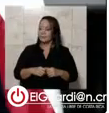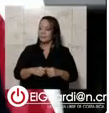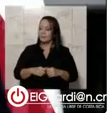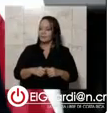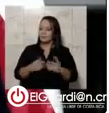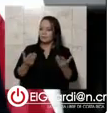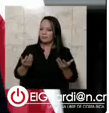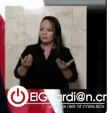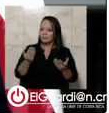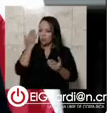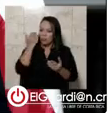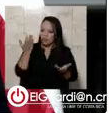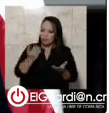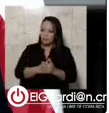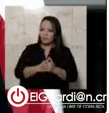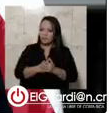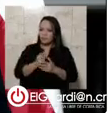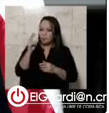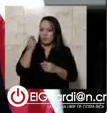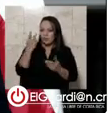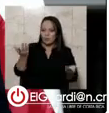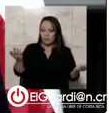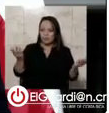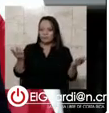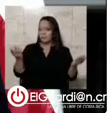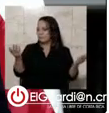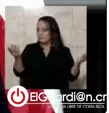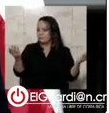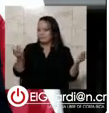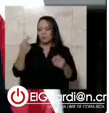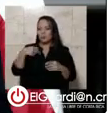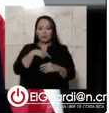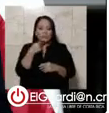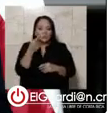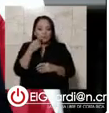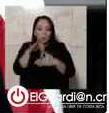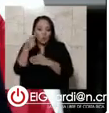¿Por qué? No entiendo. Nosotros hemos dicho lo que pensamos,